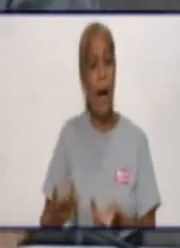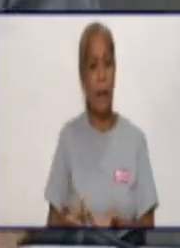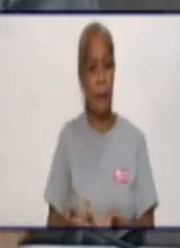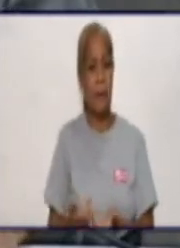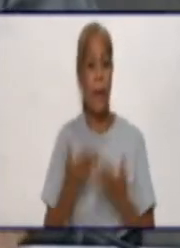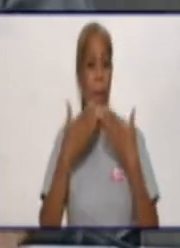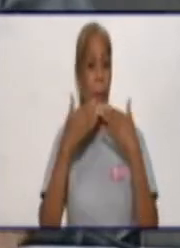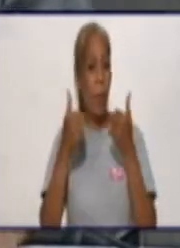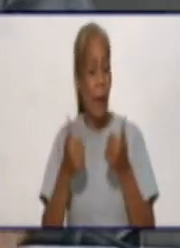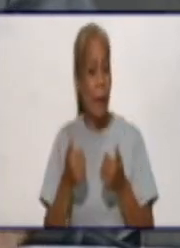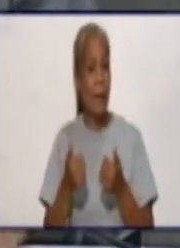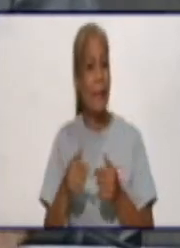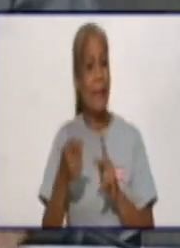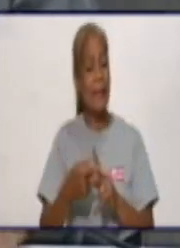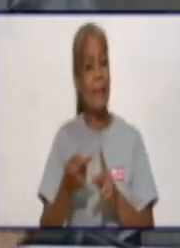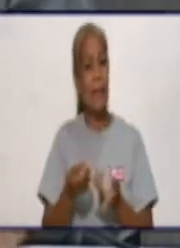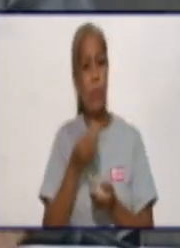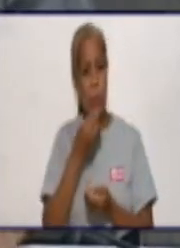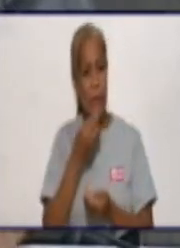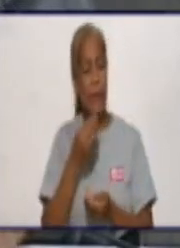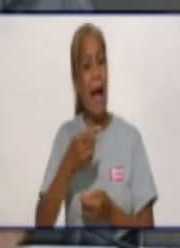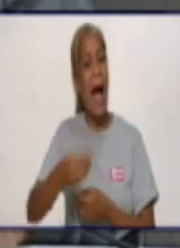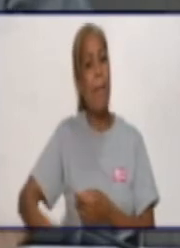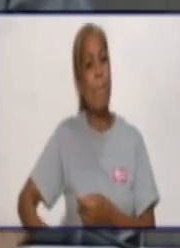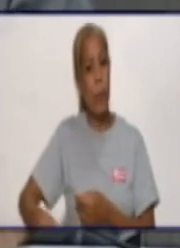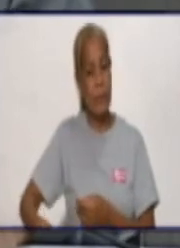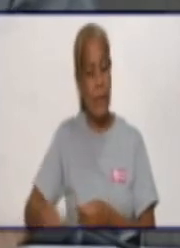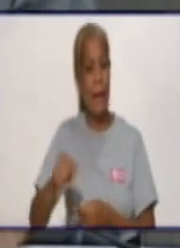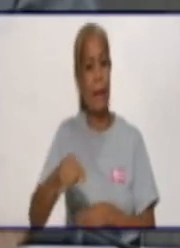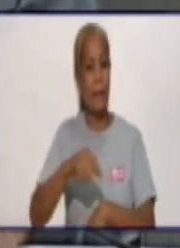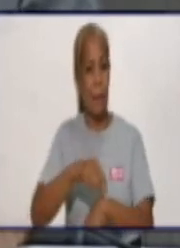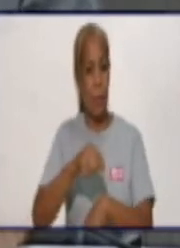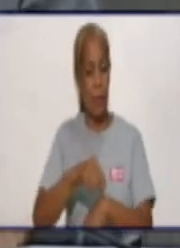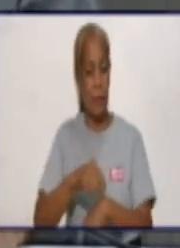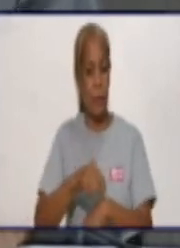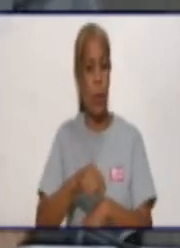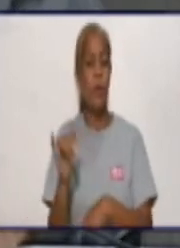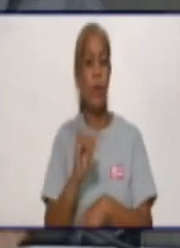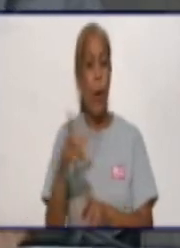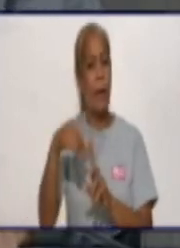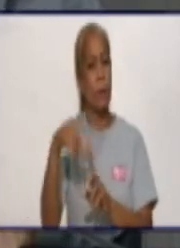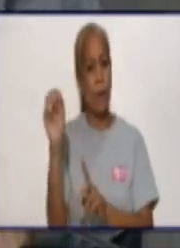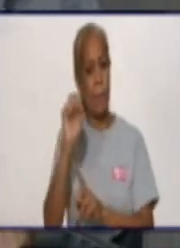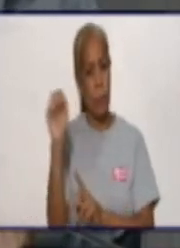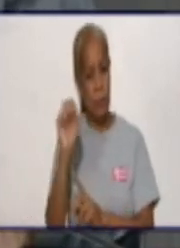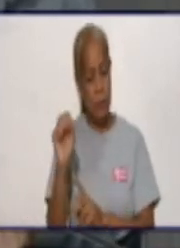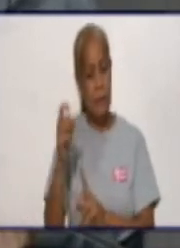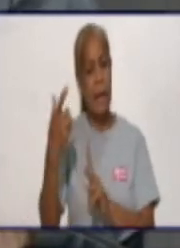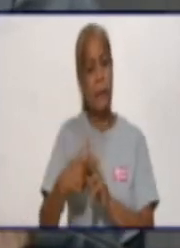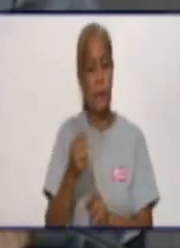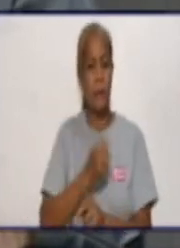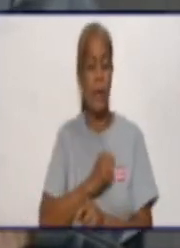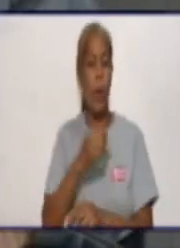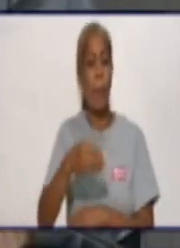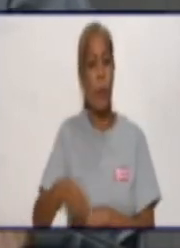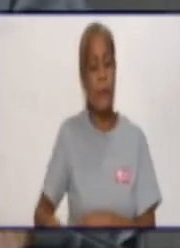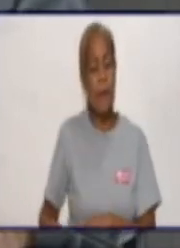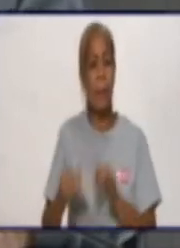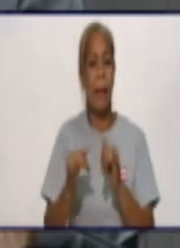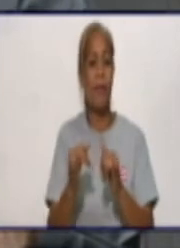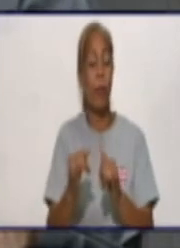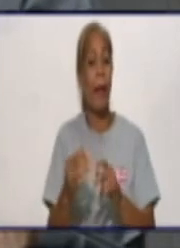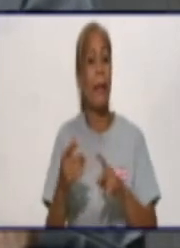se avienen en este momento para el sector de comercio y la gastronomía como para los transportistas y yo creo que aprovechó la oportunidad que para decir que para